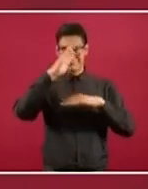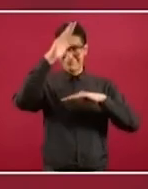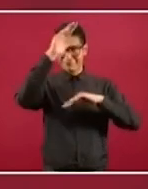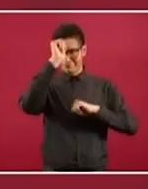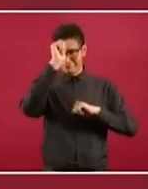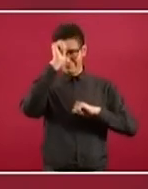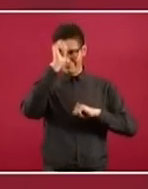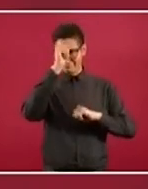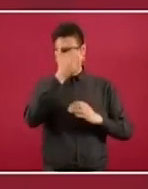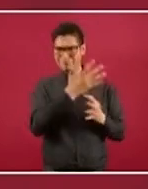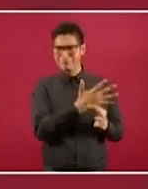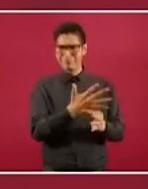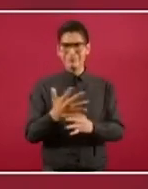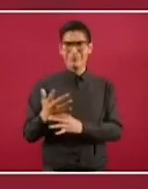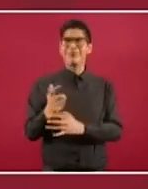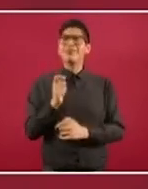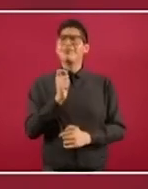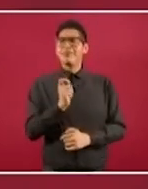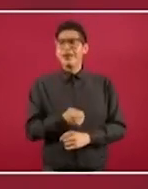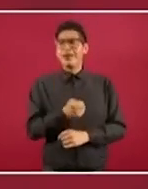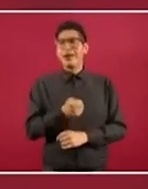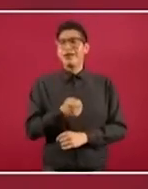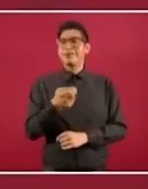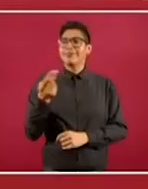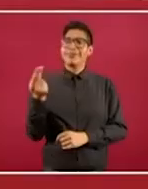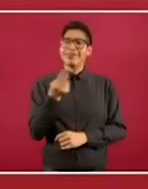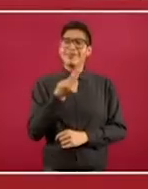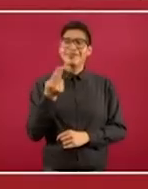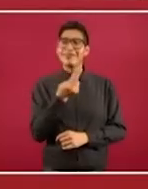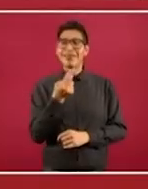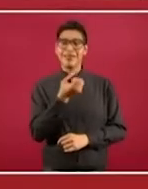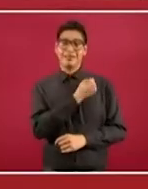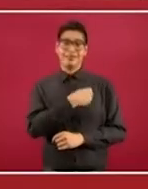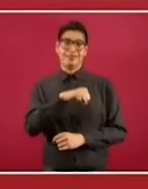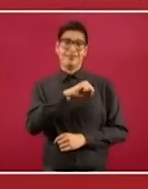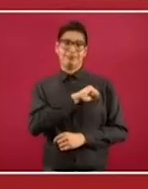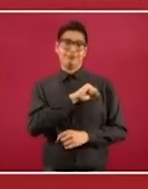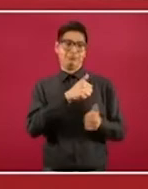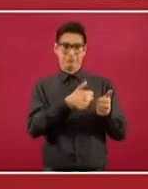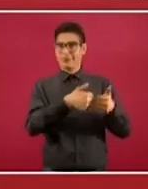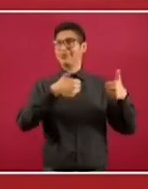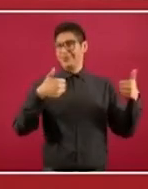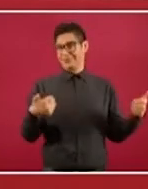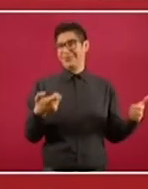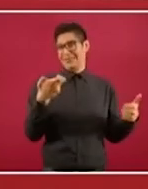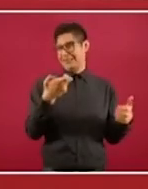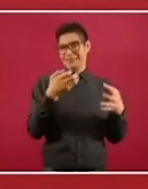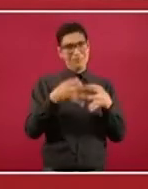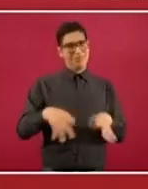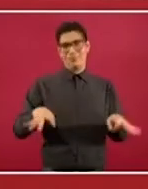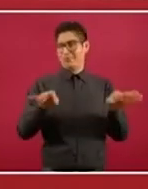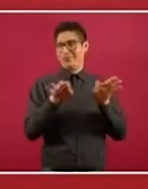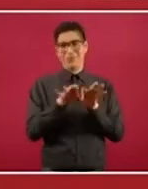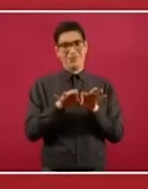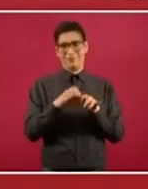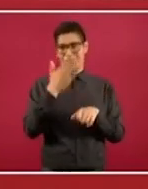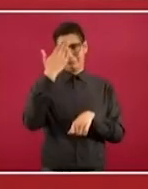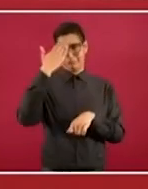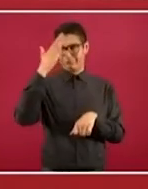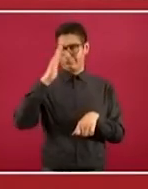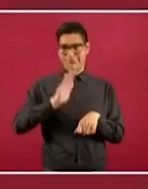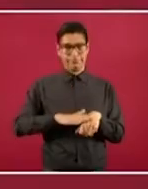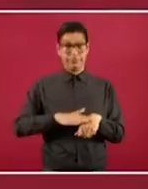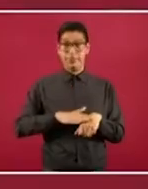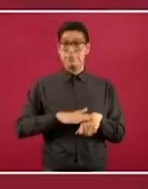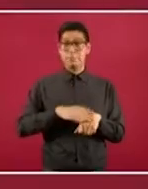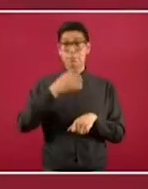controlado la enfermedad ha sido, ¿cuál ha sido? Pues ha sido la distancia física, la sana distancia, en donde